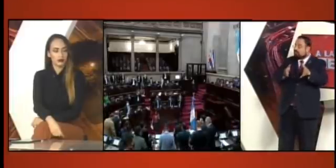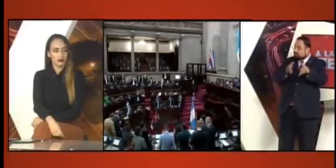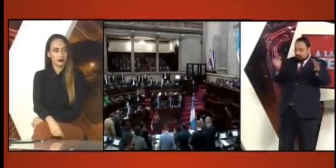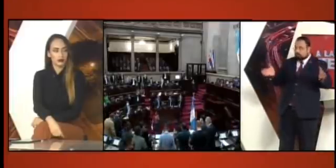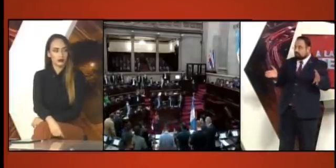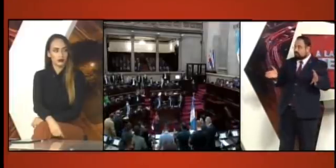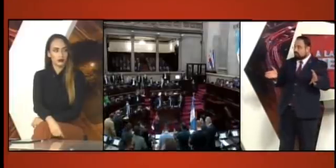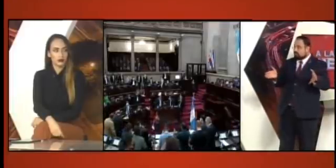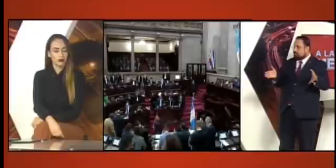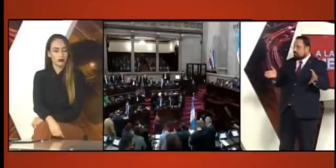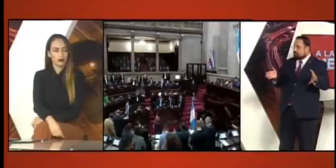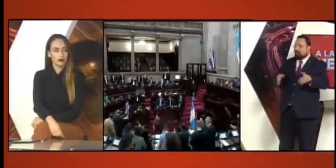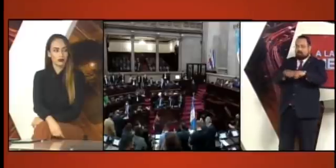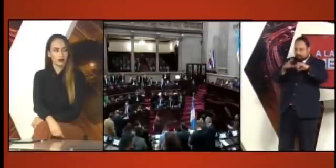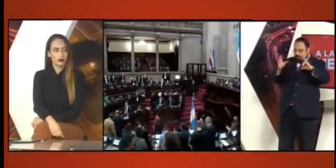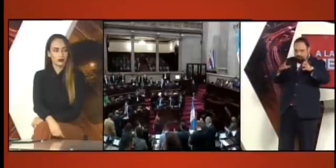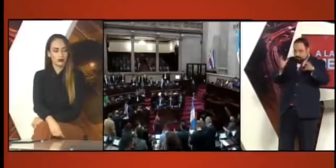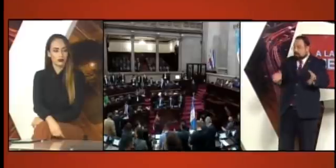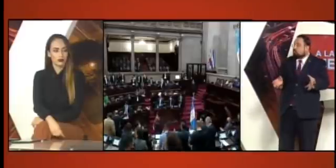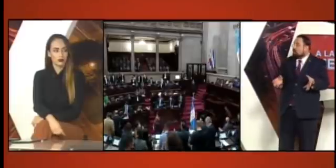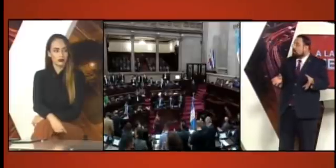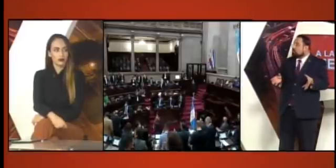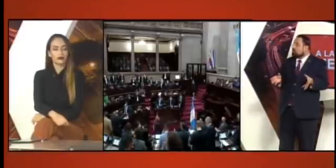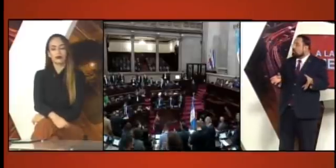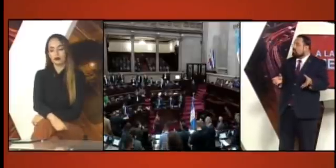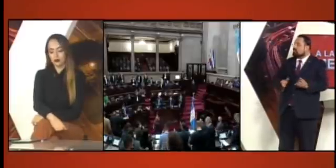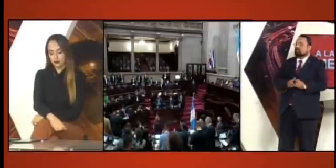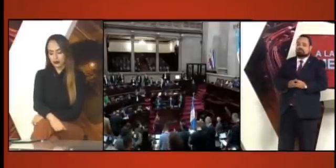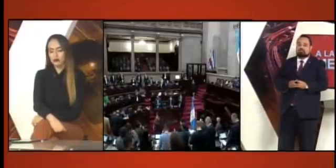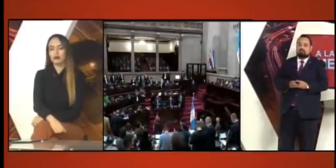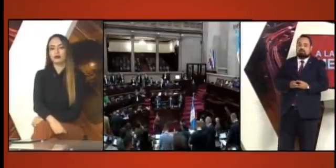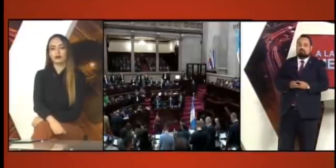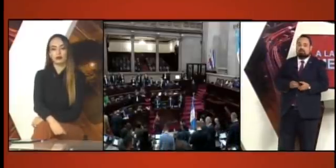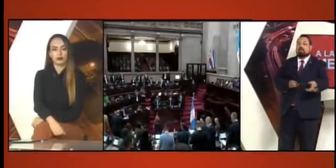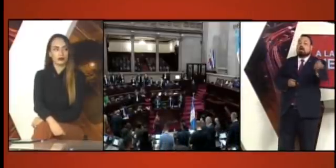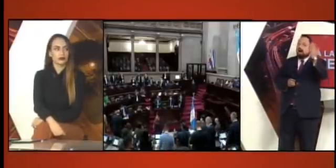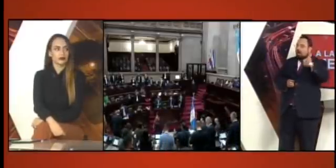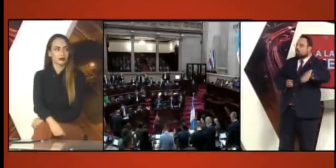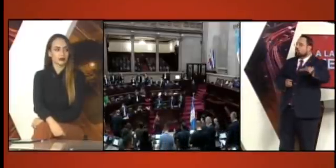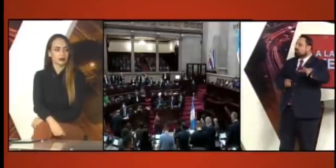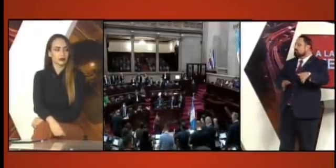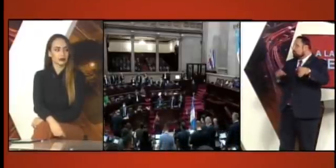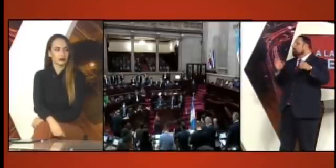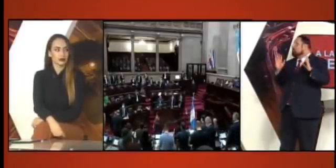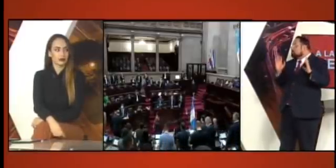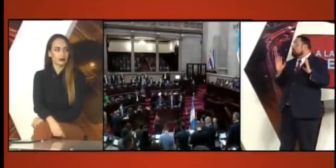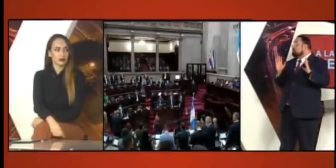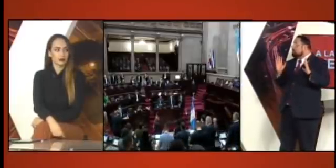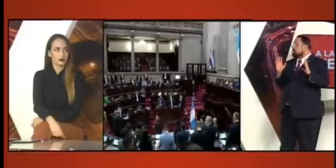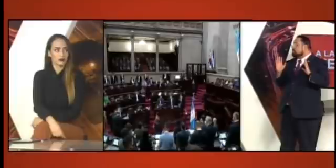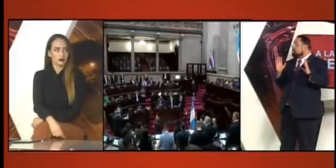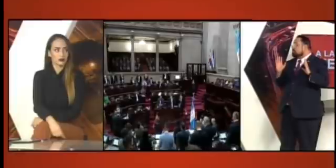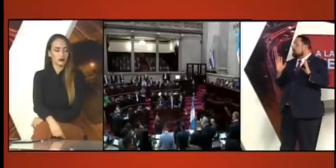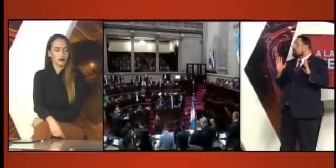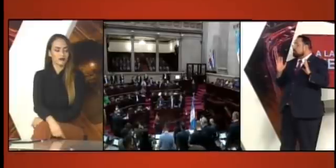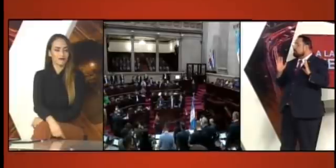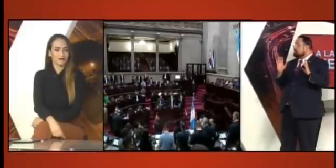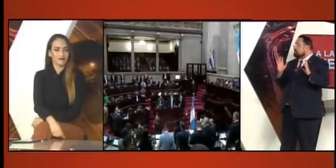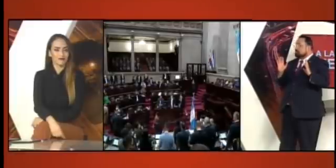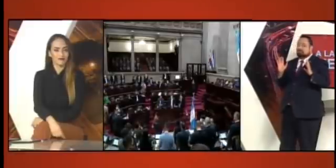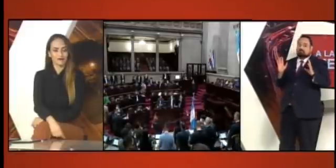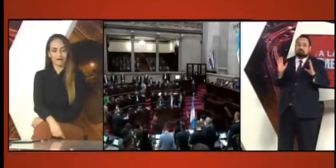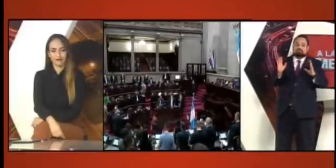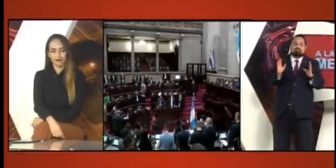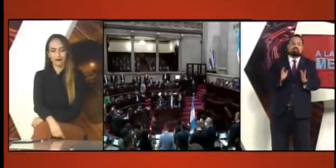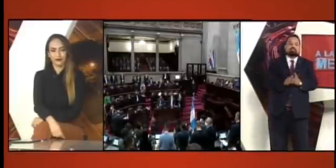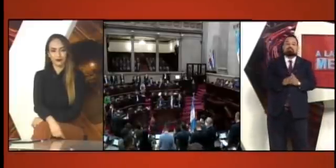esto debería ser suficiente para derogar no todas las medidas del estado de calamidad ahora como esto es guatemala no al final de cuentas